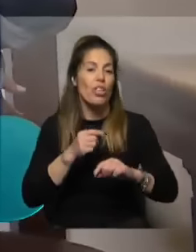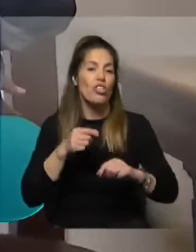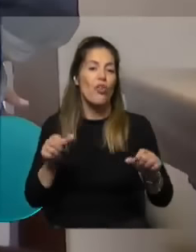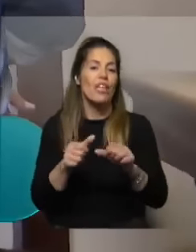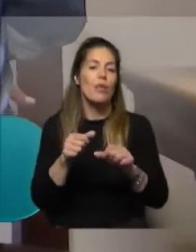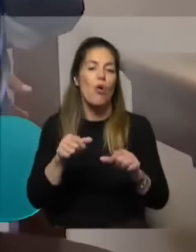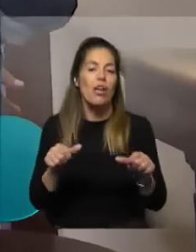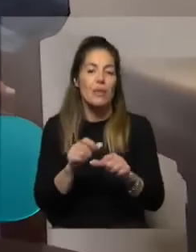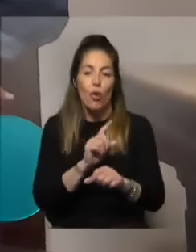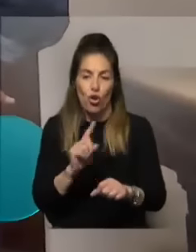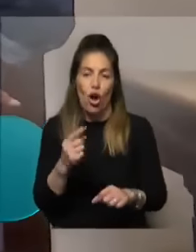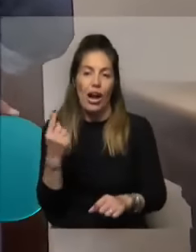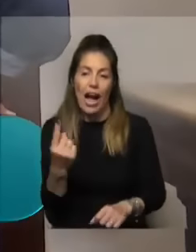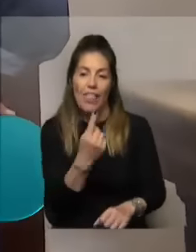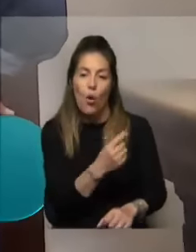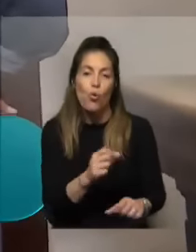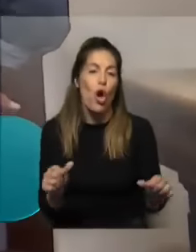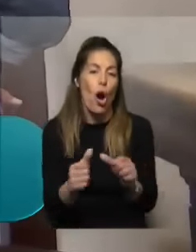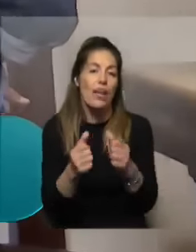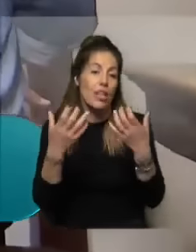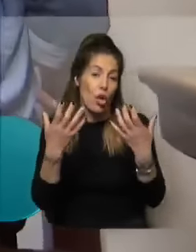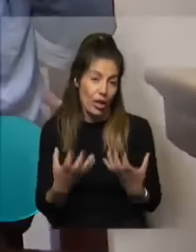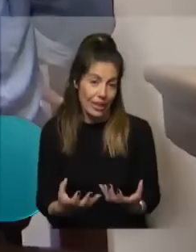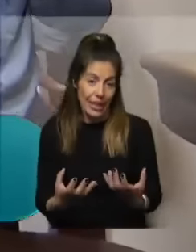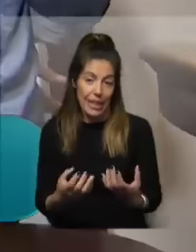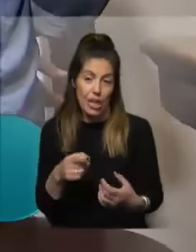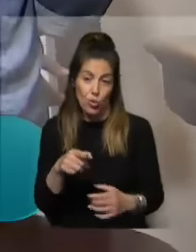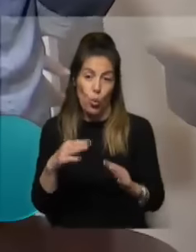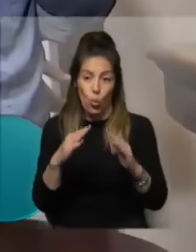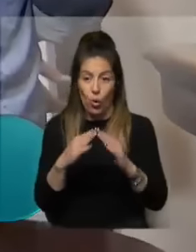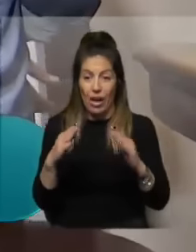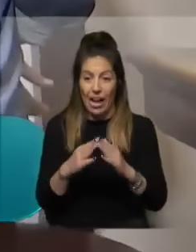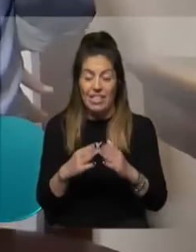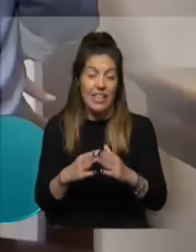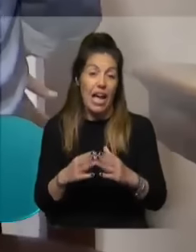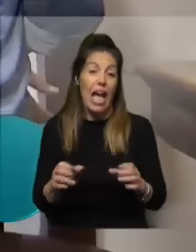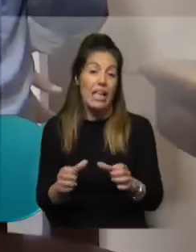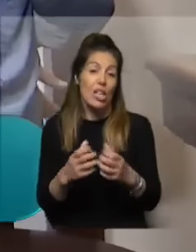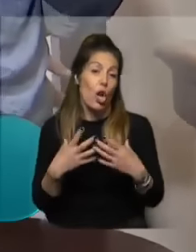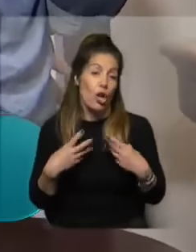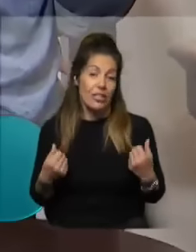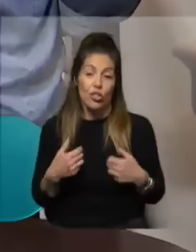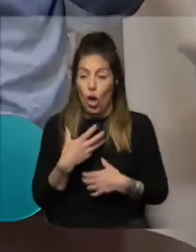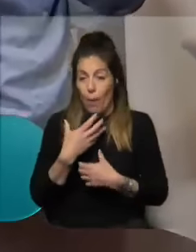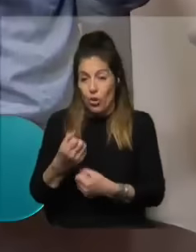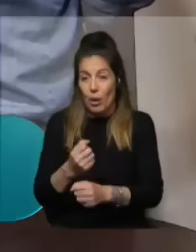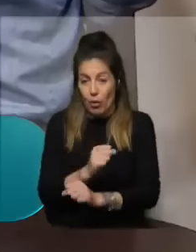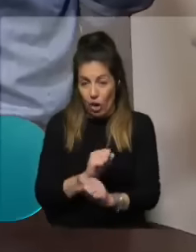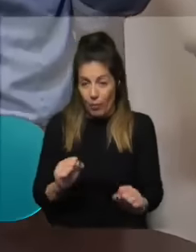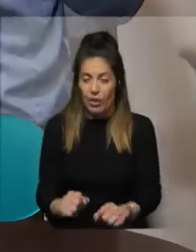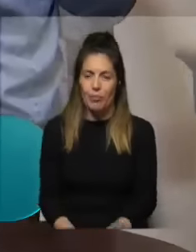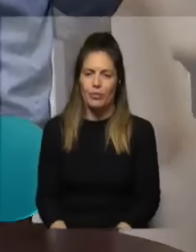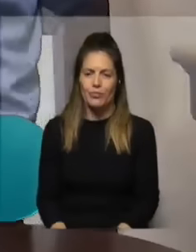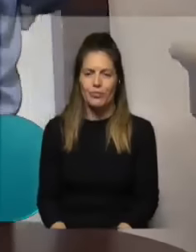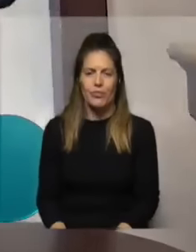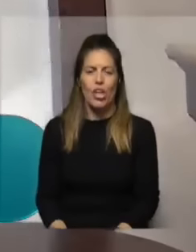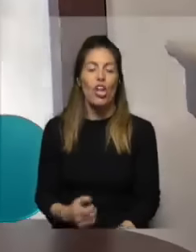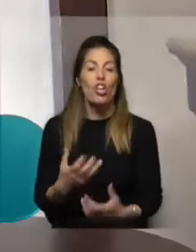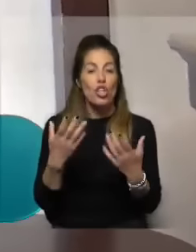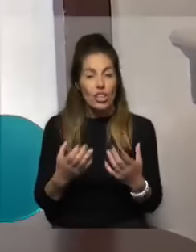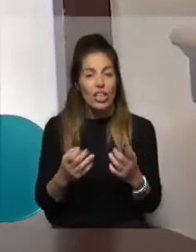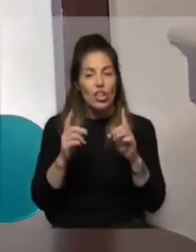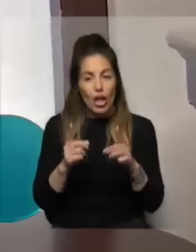esto, sino que cada uno hace lo que efectivamente es su hogar y siente. Y nosotros apoyamos lo que podemos. Qué lindo. Bueno, yo quiero recordar